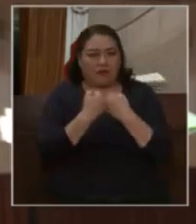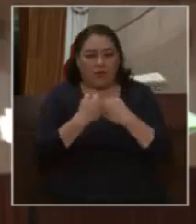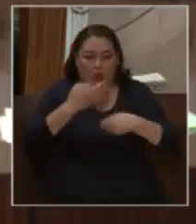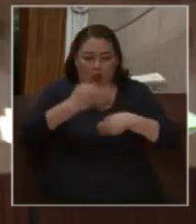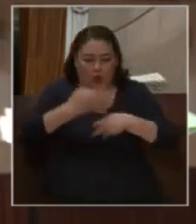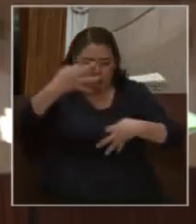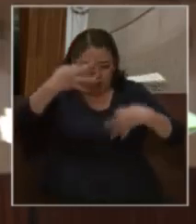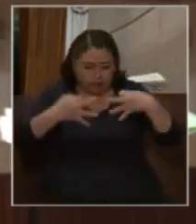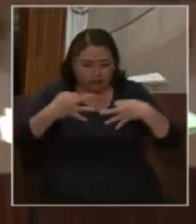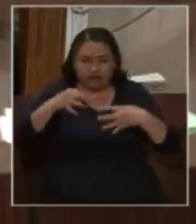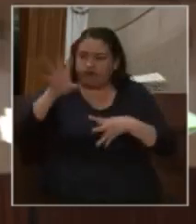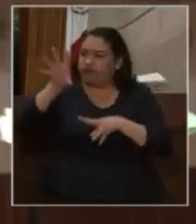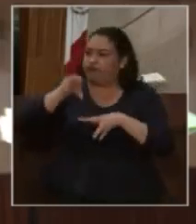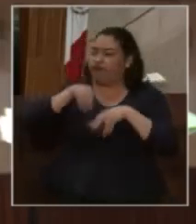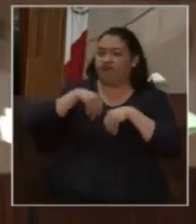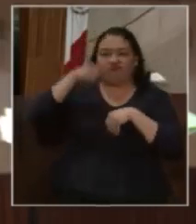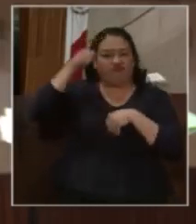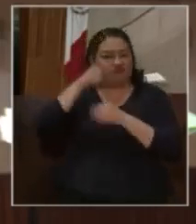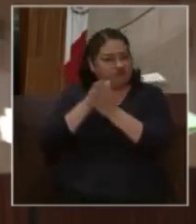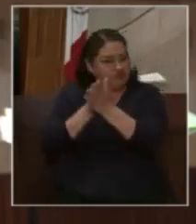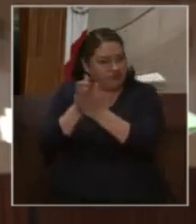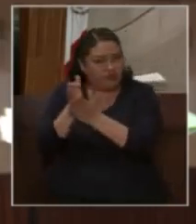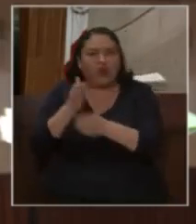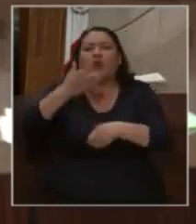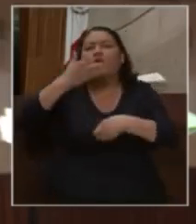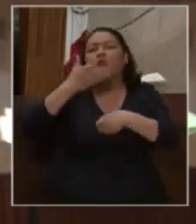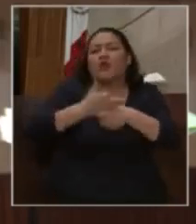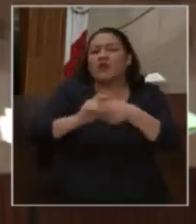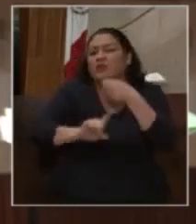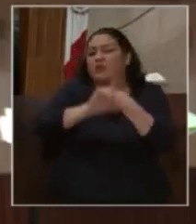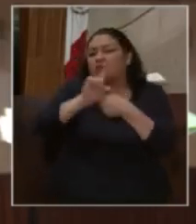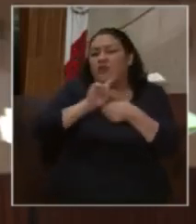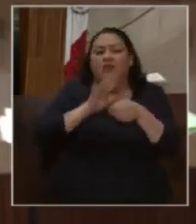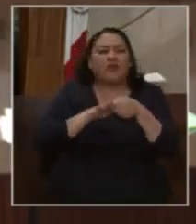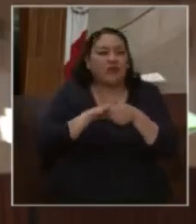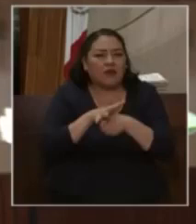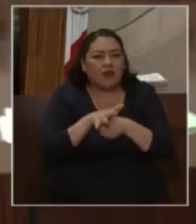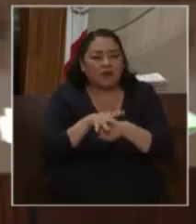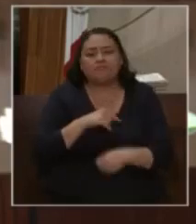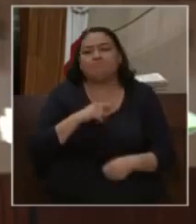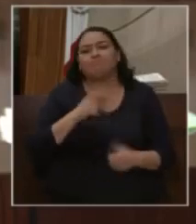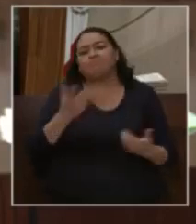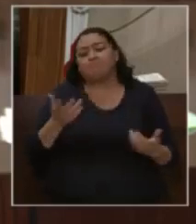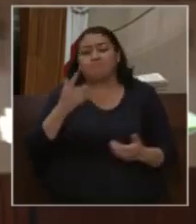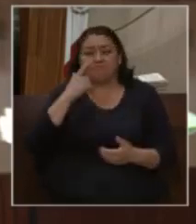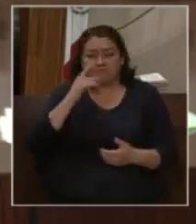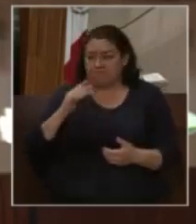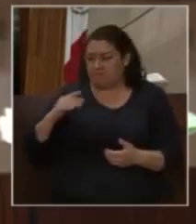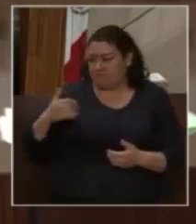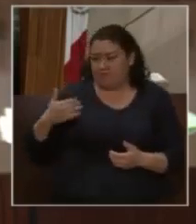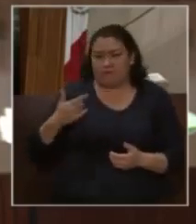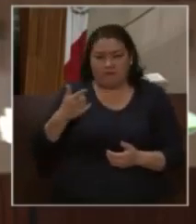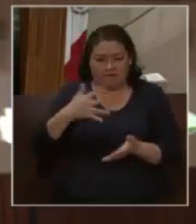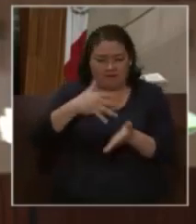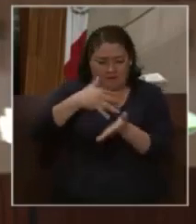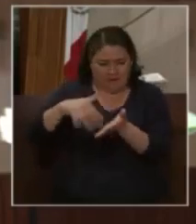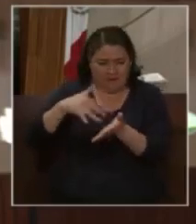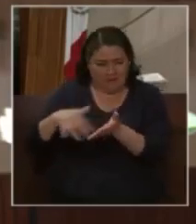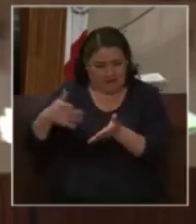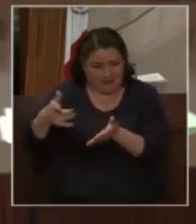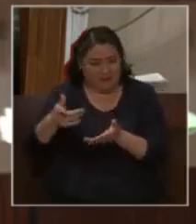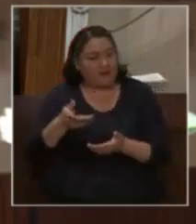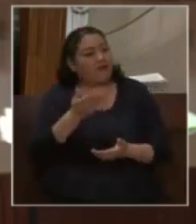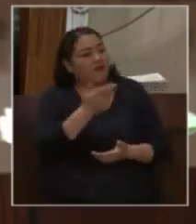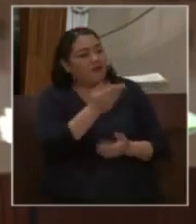asuntos. ¿Y qué nos encontramos aquí? Pues básicamente nos encontramos, como ya lo decía la cuenta y lo decía